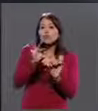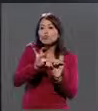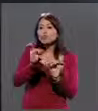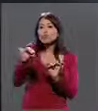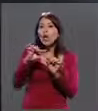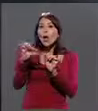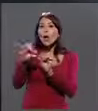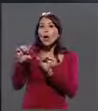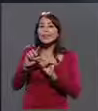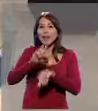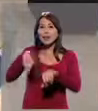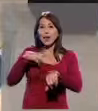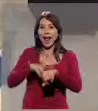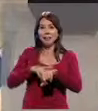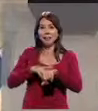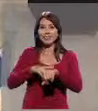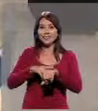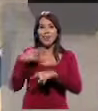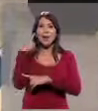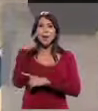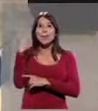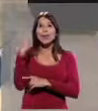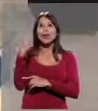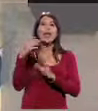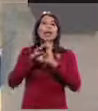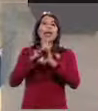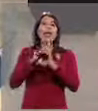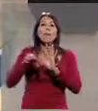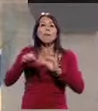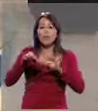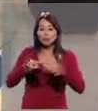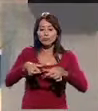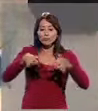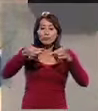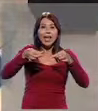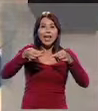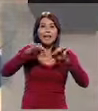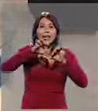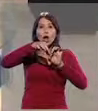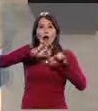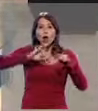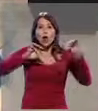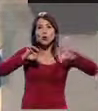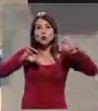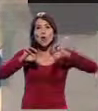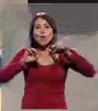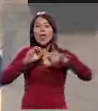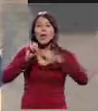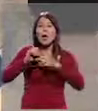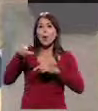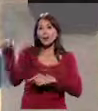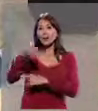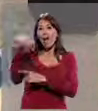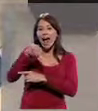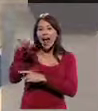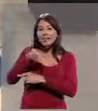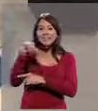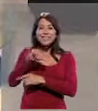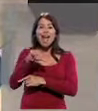naturales Eso sí porque el utilizar consomés de estas salsas inglesas y todo